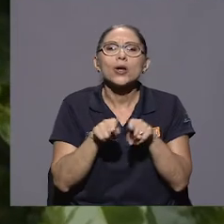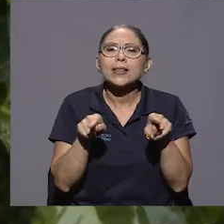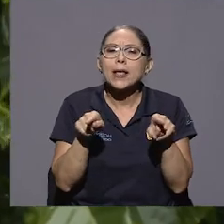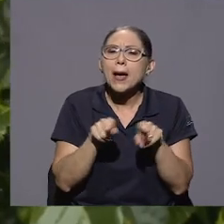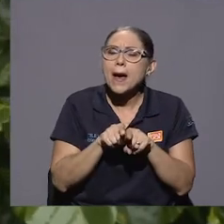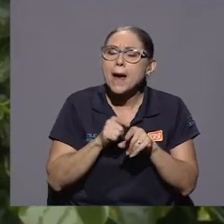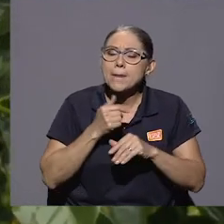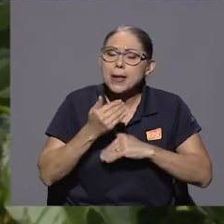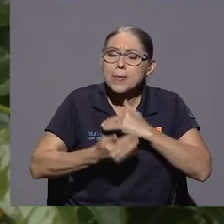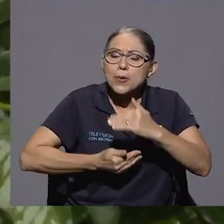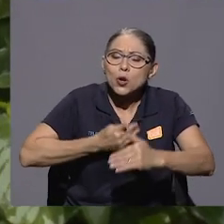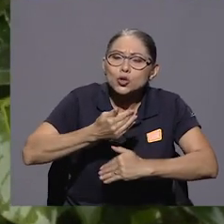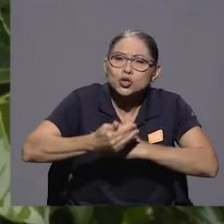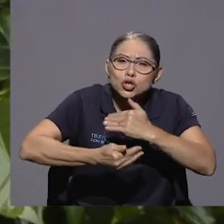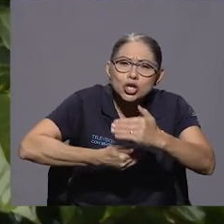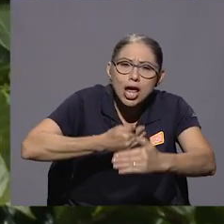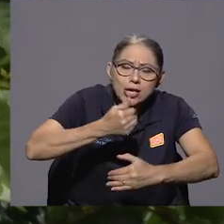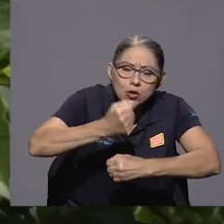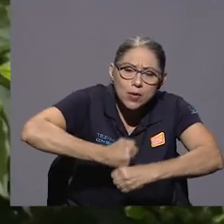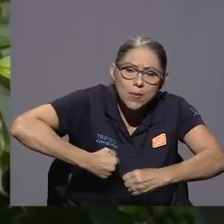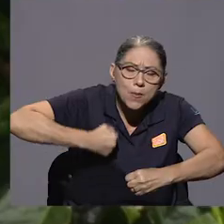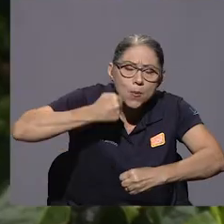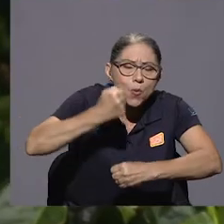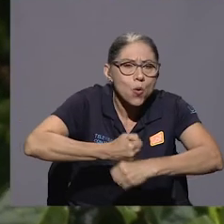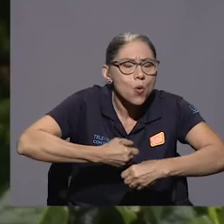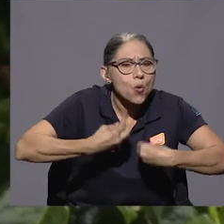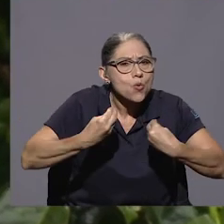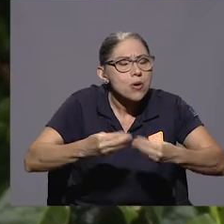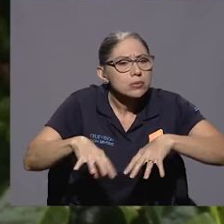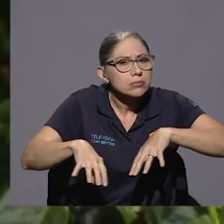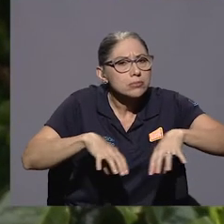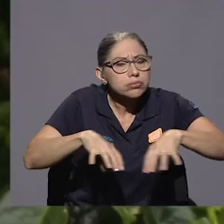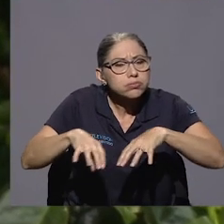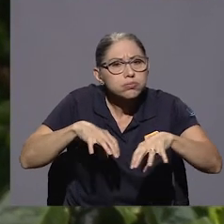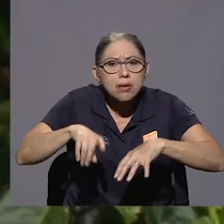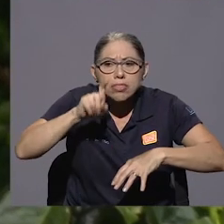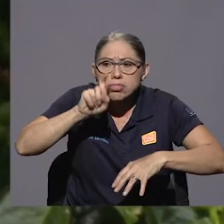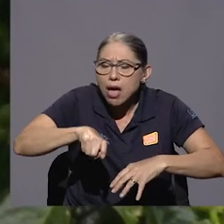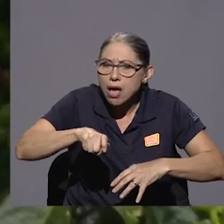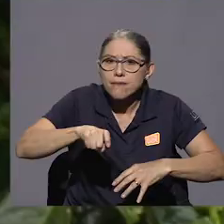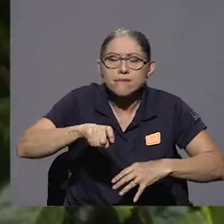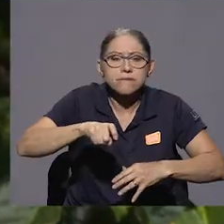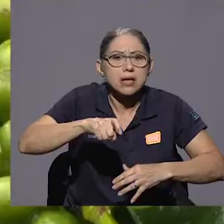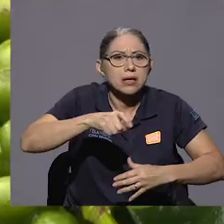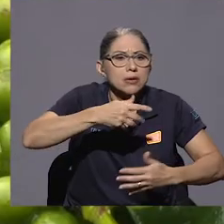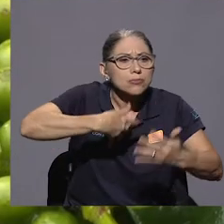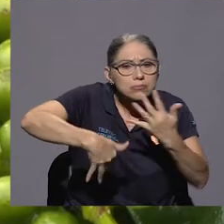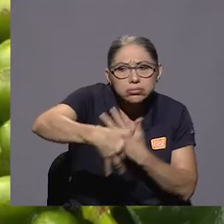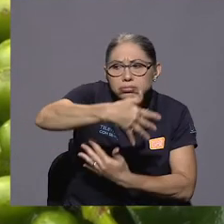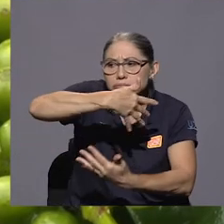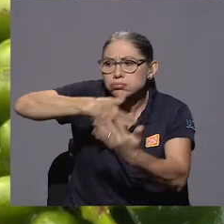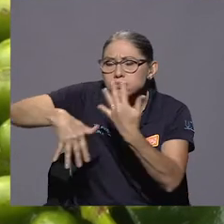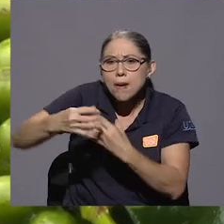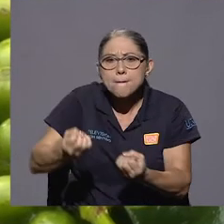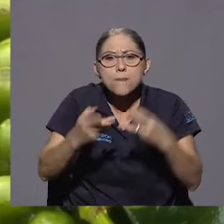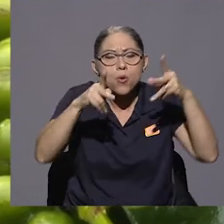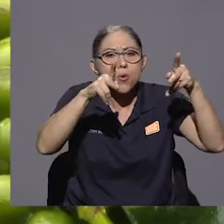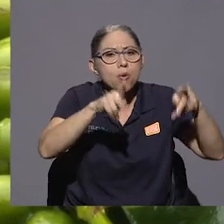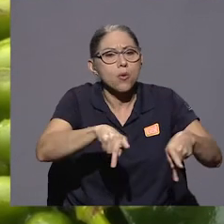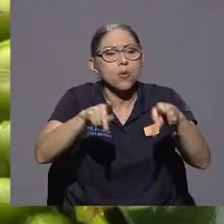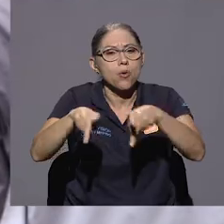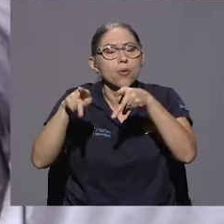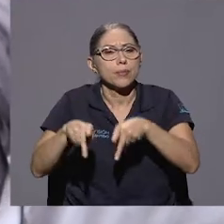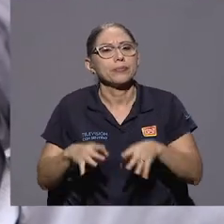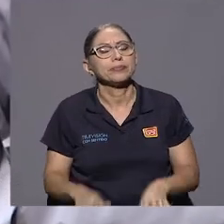alrededor de todo el proceso de producción es tremendamente interactivo, porque hay que relacionarse con muchísima gente.